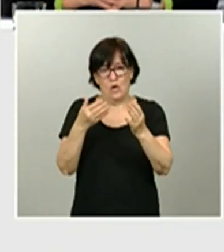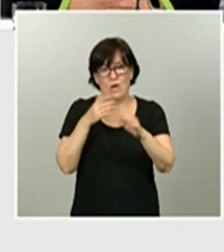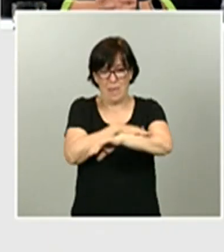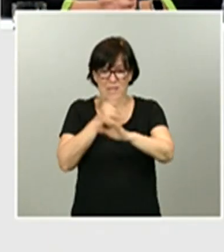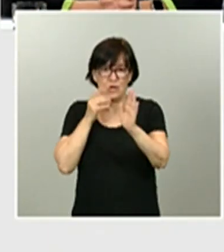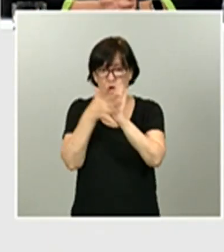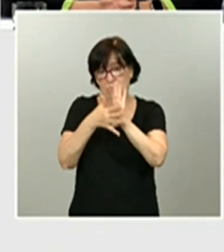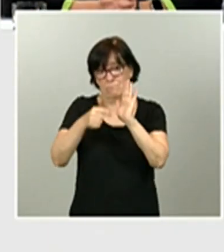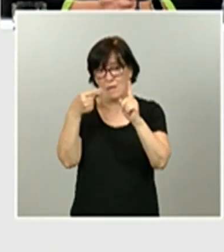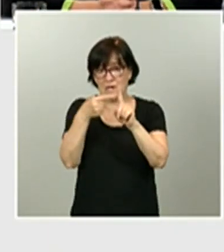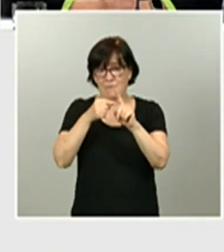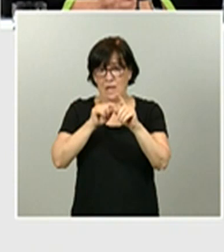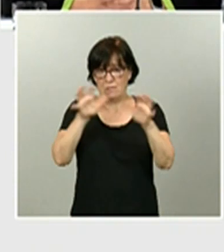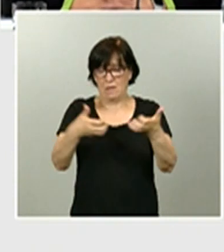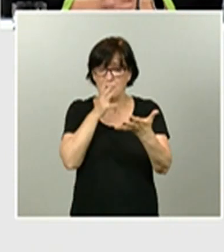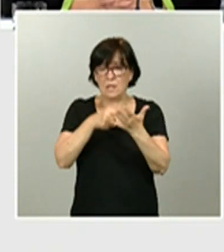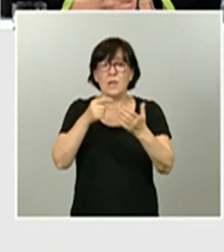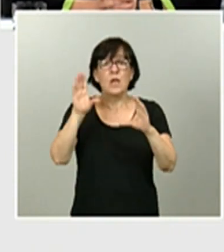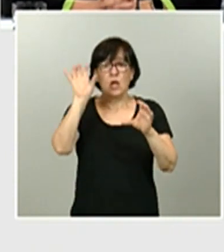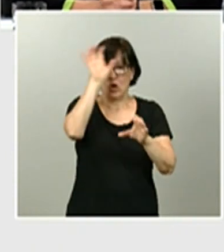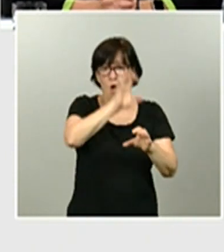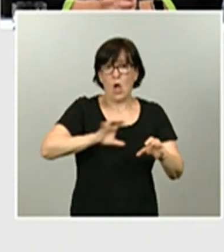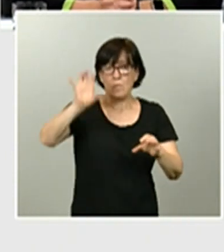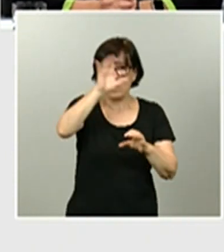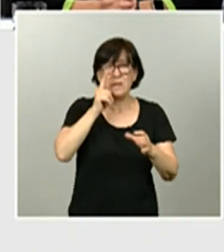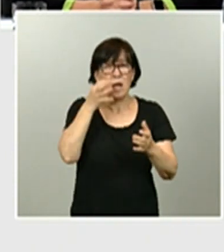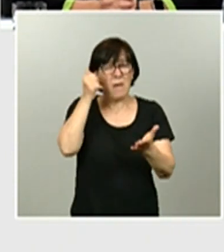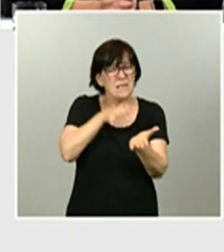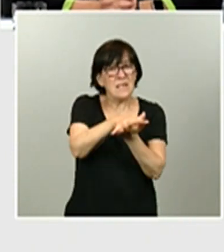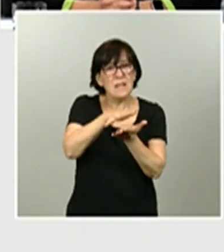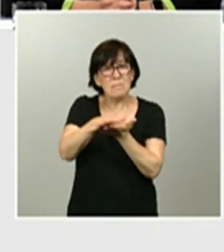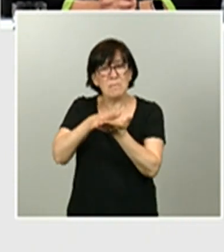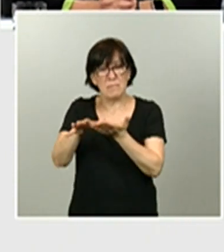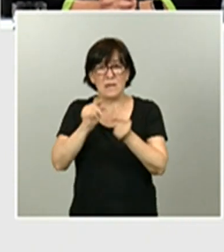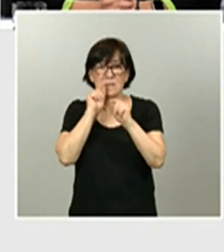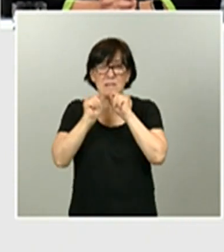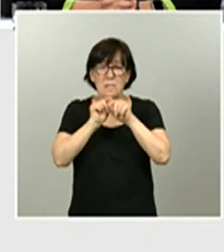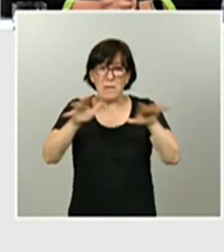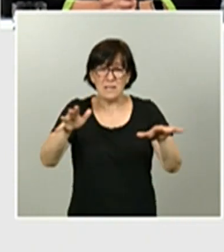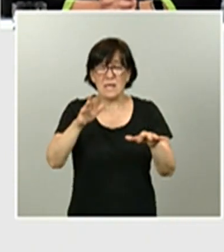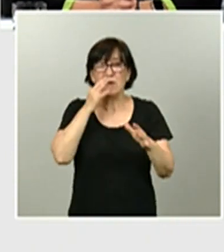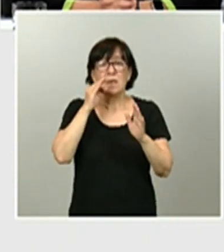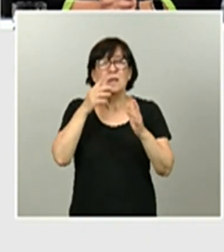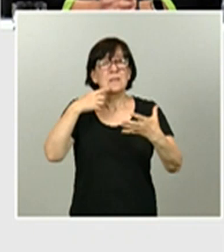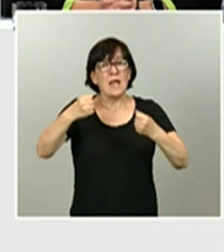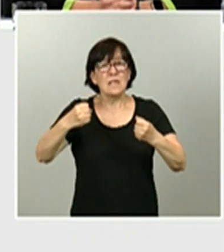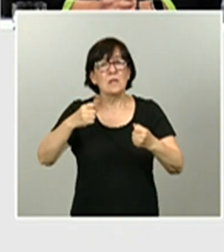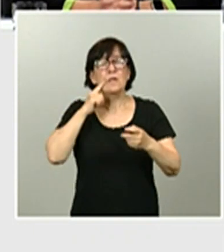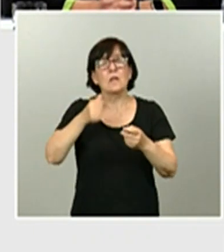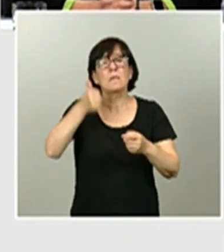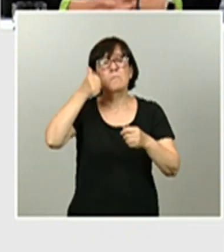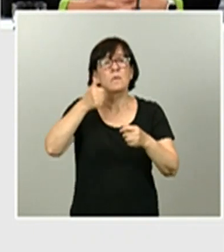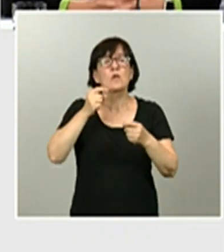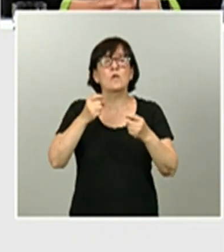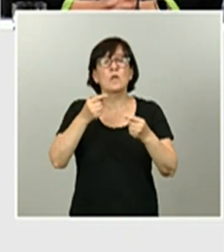la comunidad que más impacto han tenido de la pandemia sanitaria van a recibir un mayor volumen